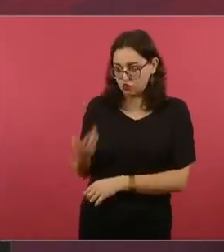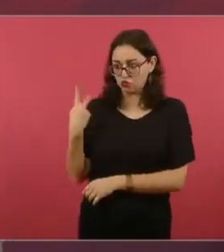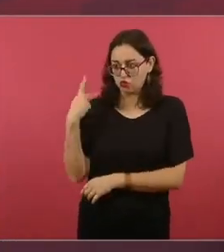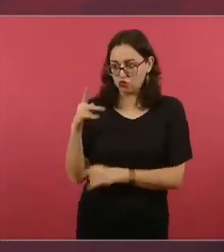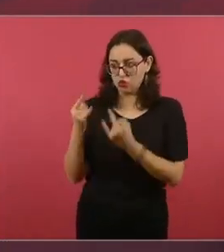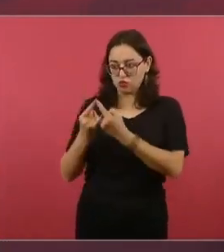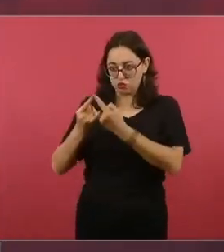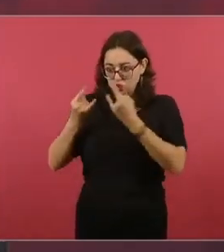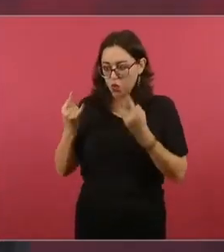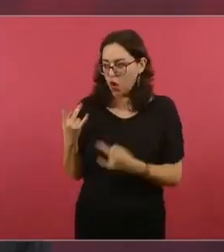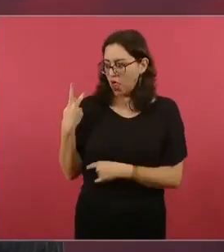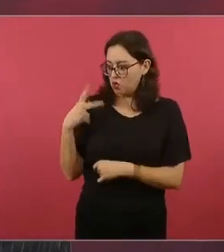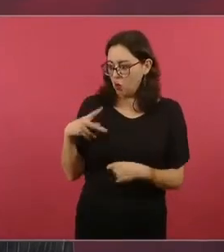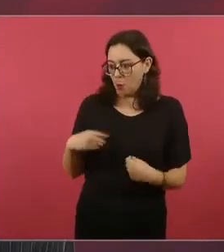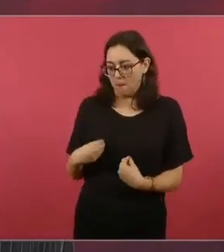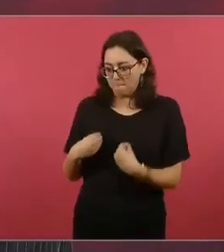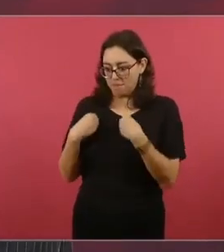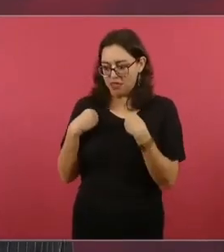¿Qué no Jesús estuvo